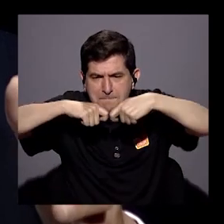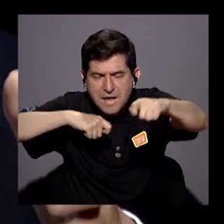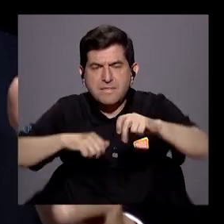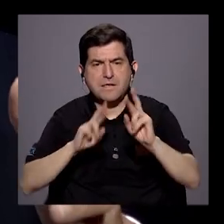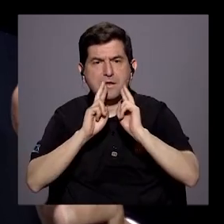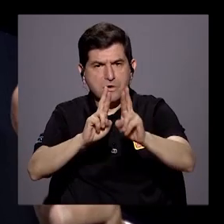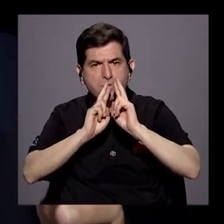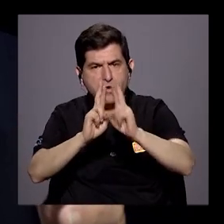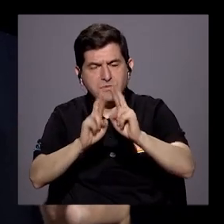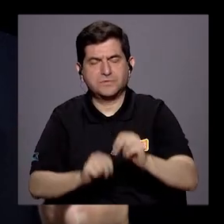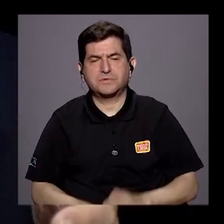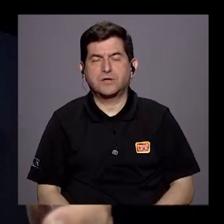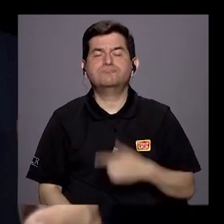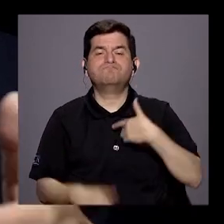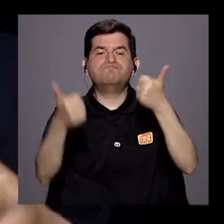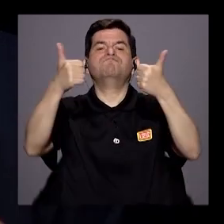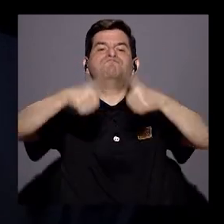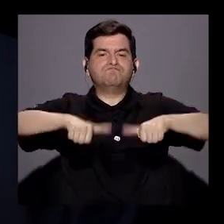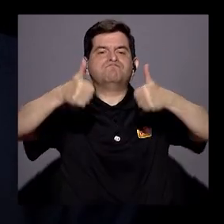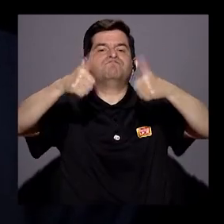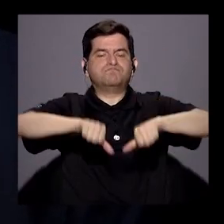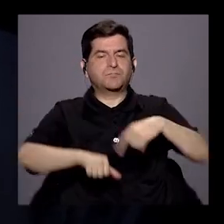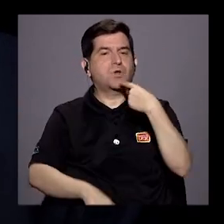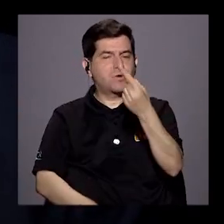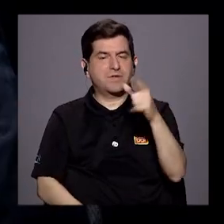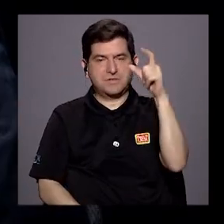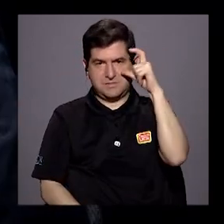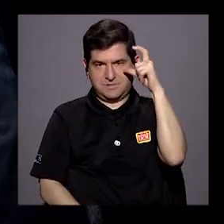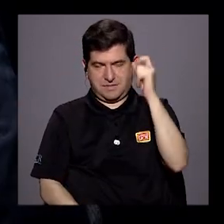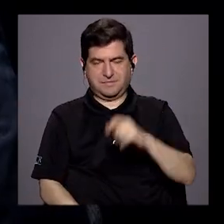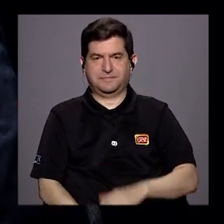para ver el resultado que ésta tenía en 32